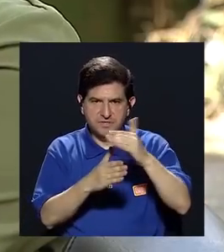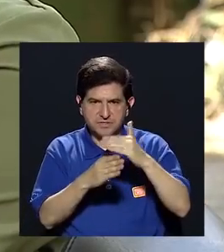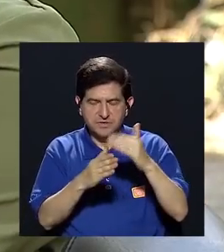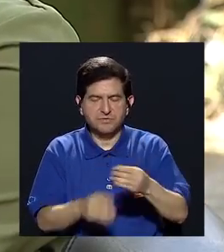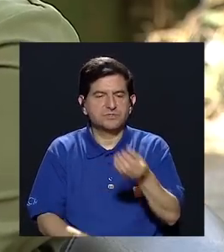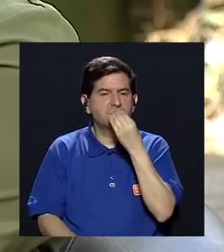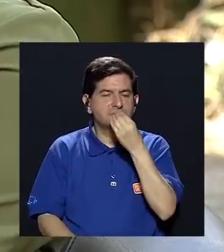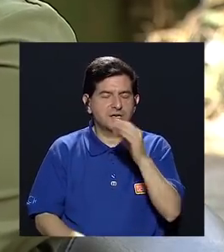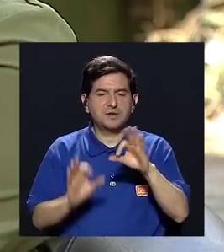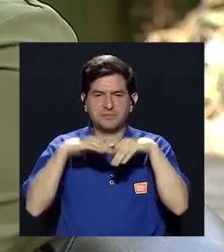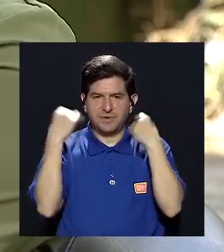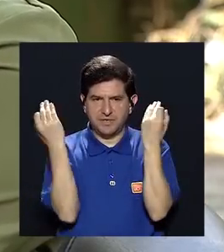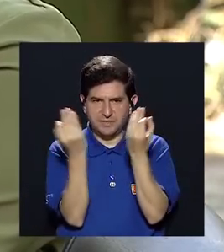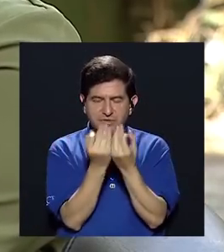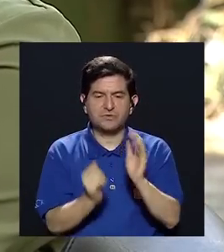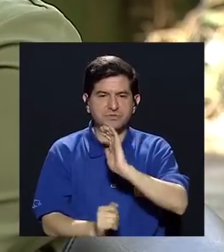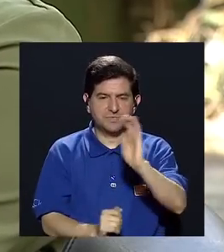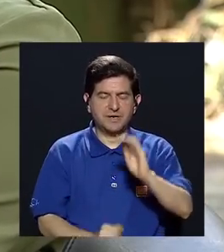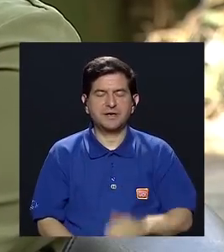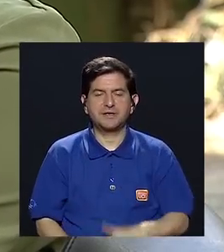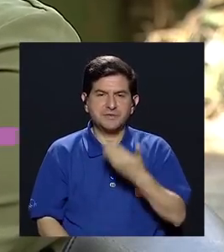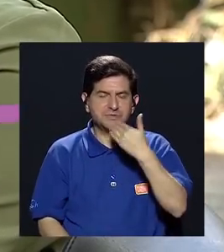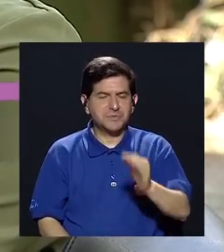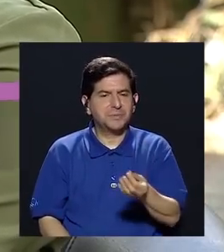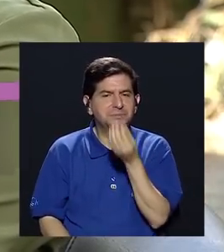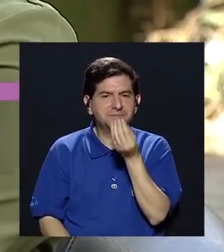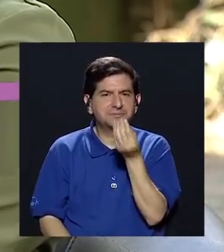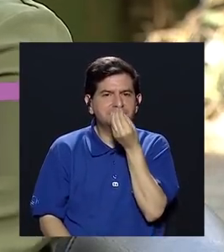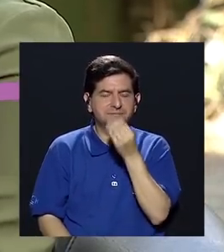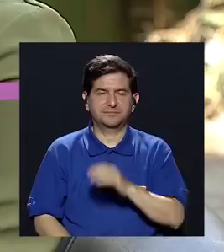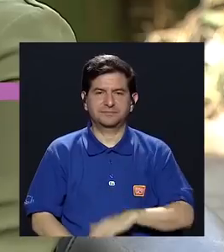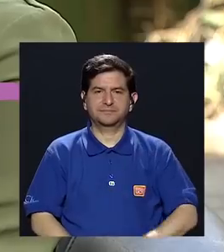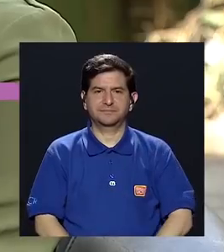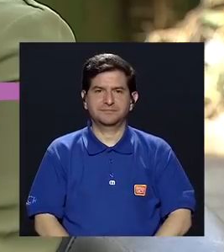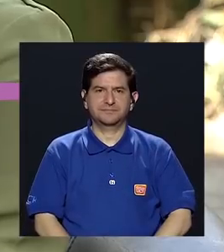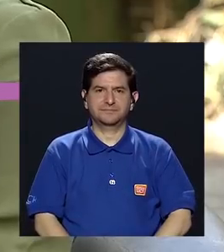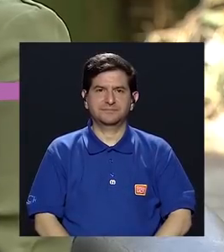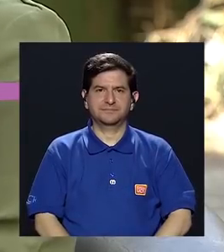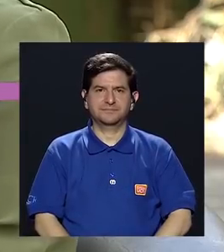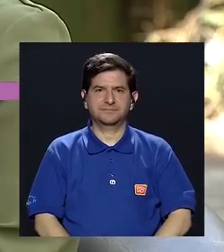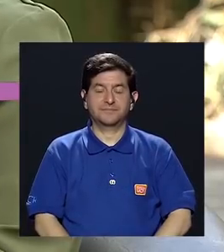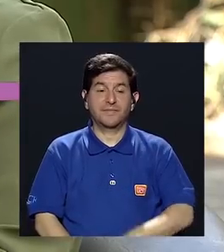alimentos a familias para niños con desnutrición. Uh-huh.